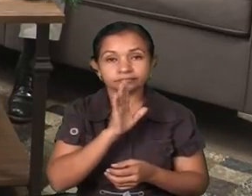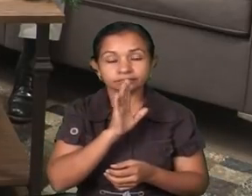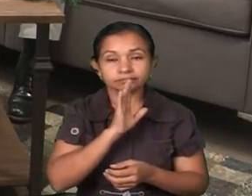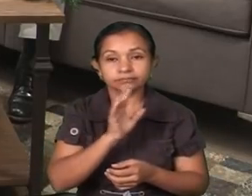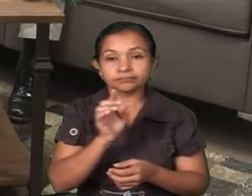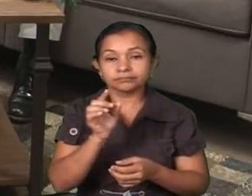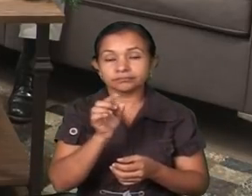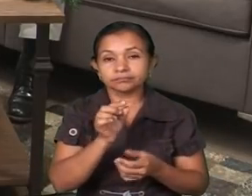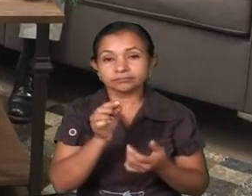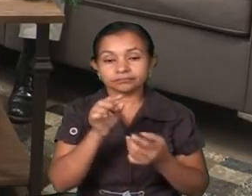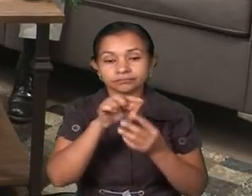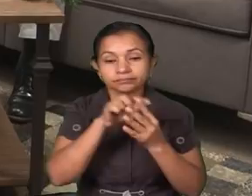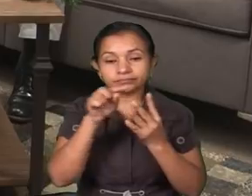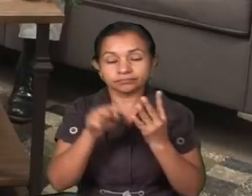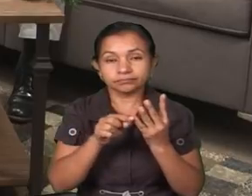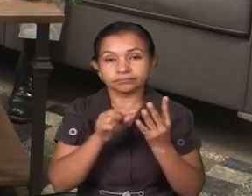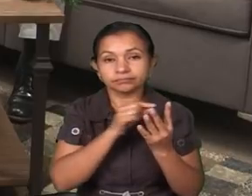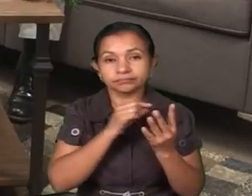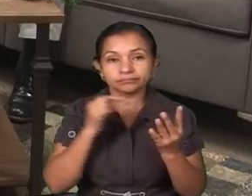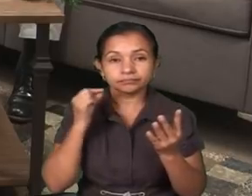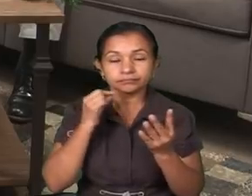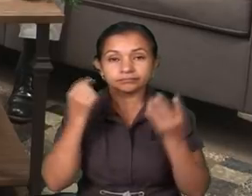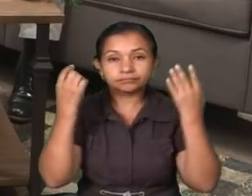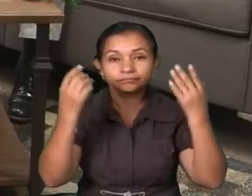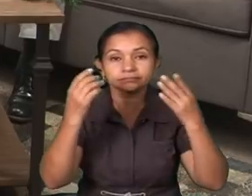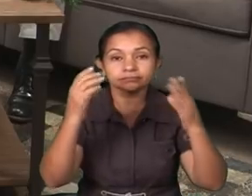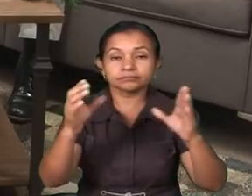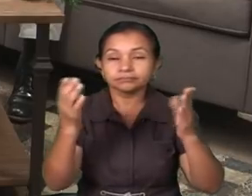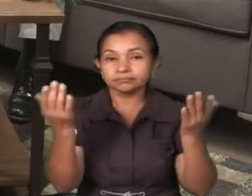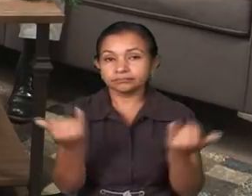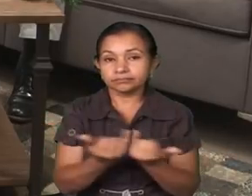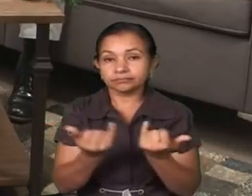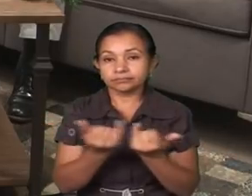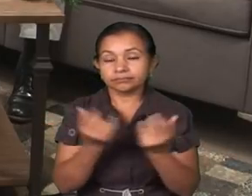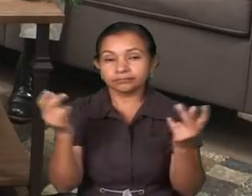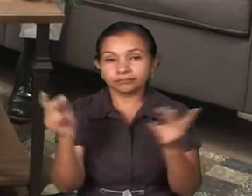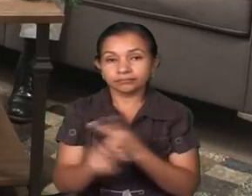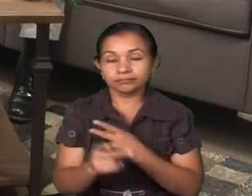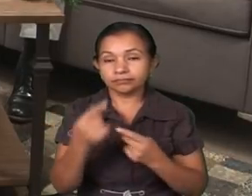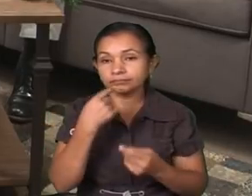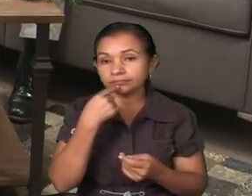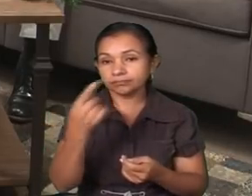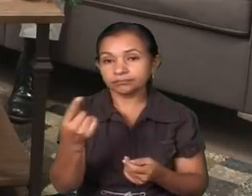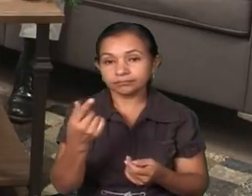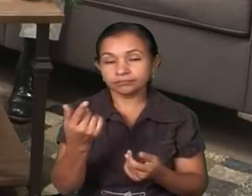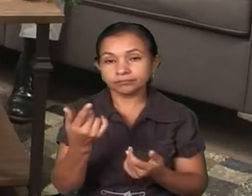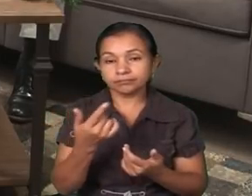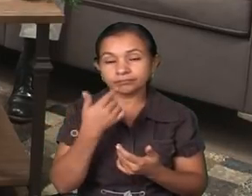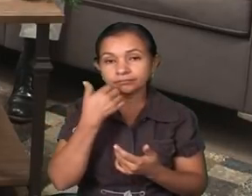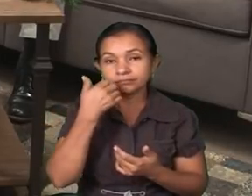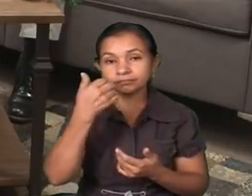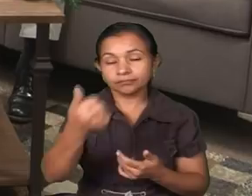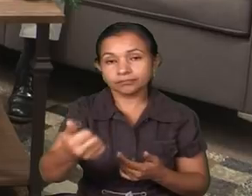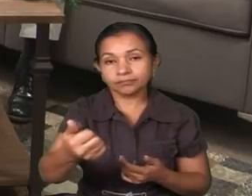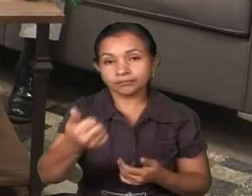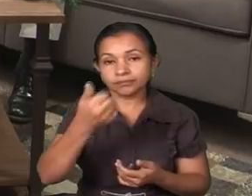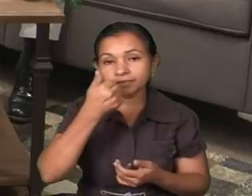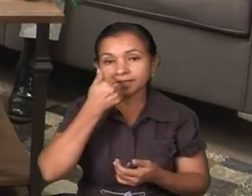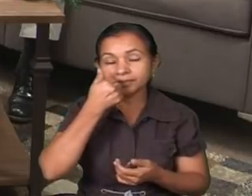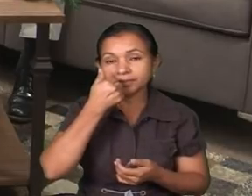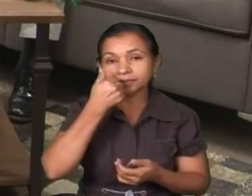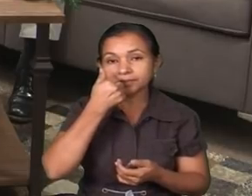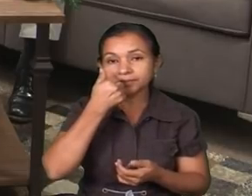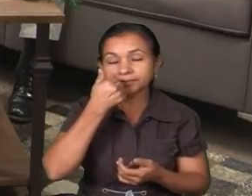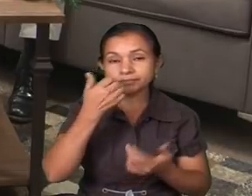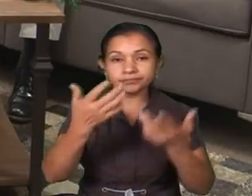Báez y estos 4 obispos de estas cosas, de las barbaridades que dijo cuando le grabaron las conversaciones a don Silvio Báez.